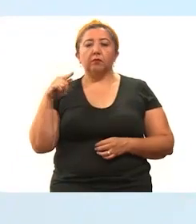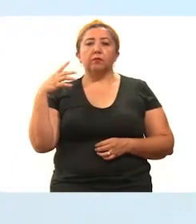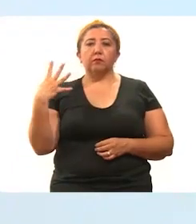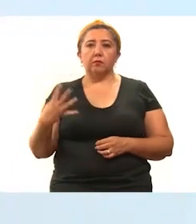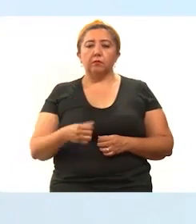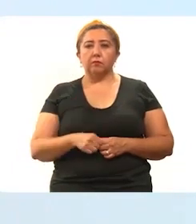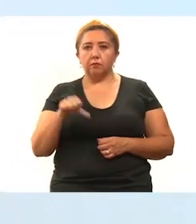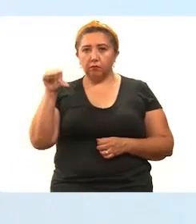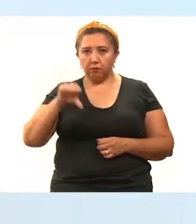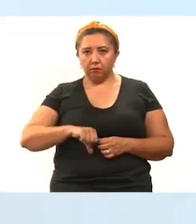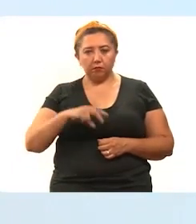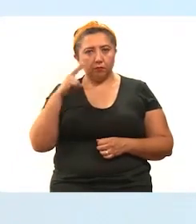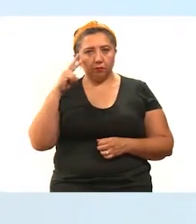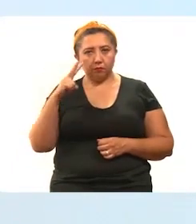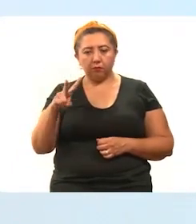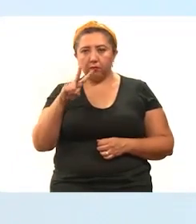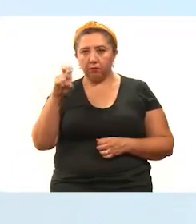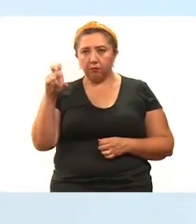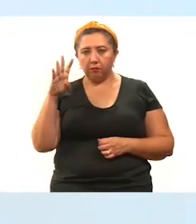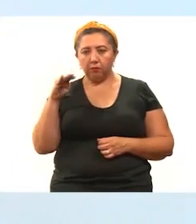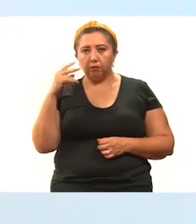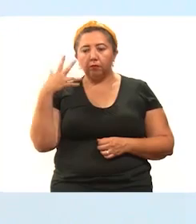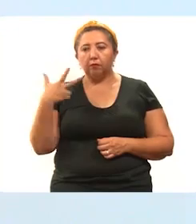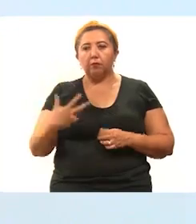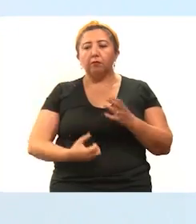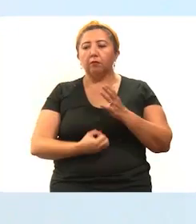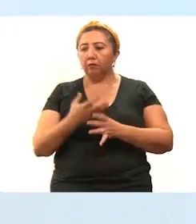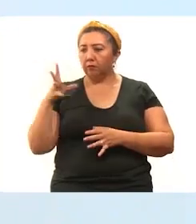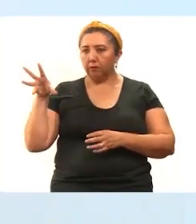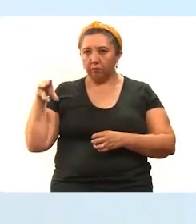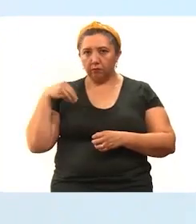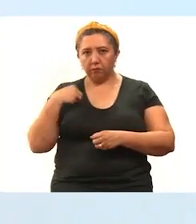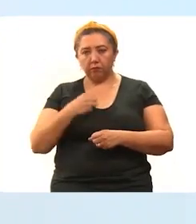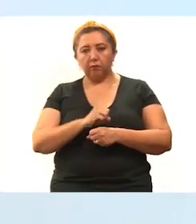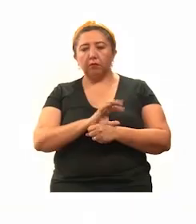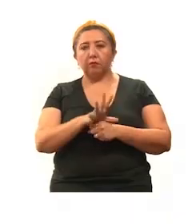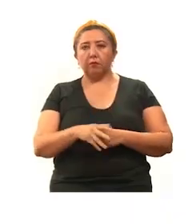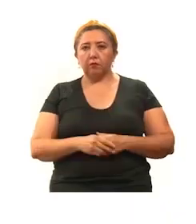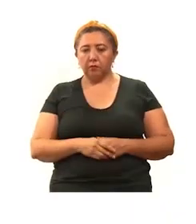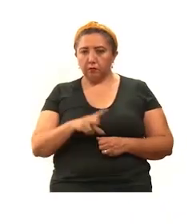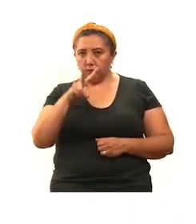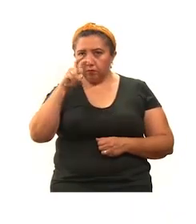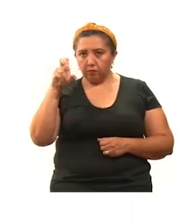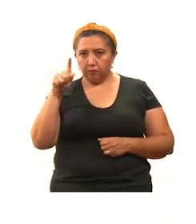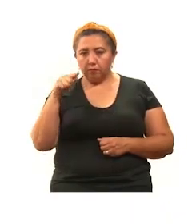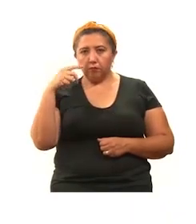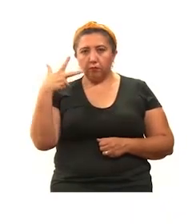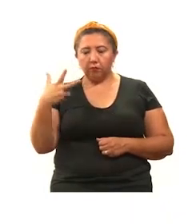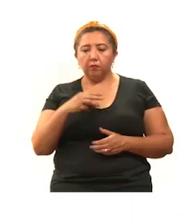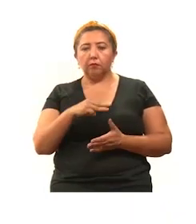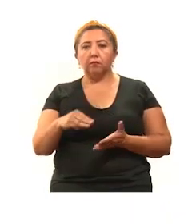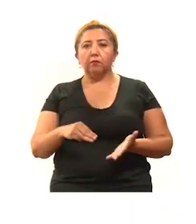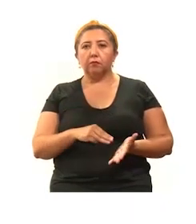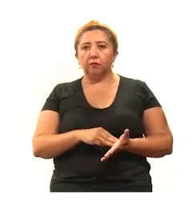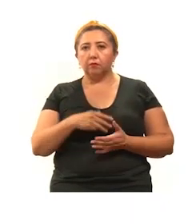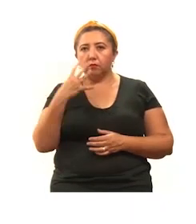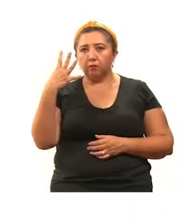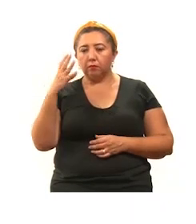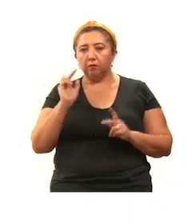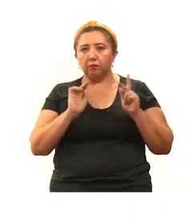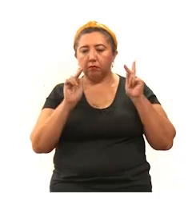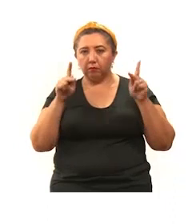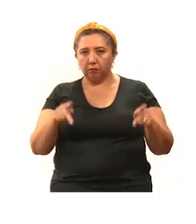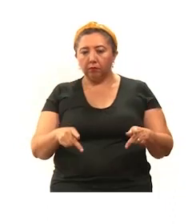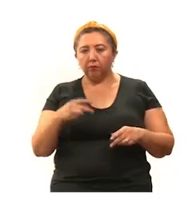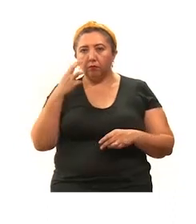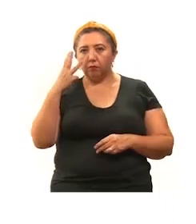108.474. Hoy se detectaron 298 nuevos contagios de coronavirus, 278 en Mérida, 4 en